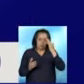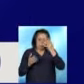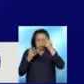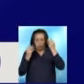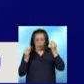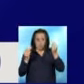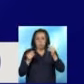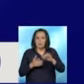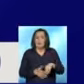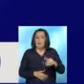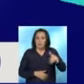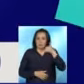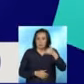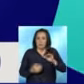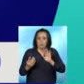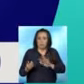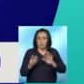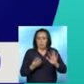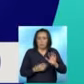información al teléfono